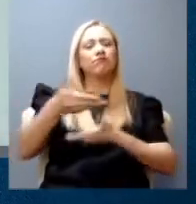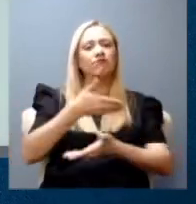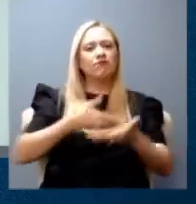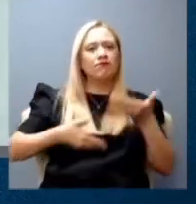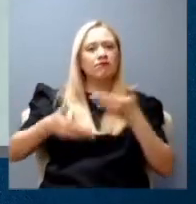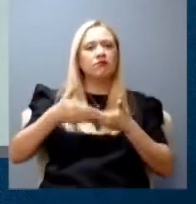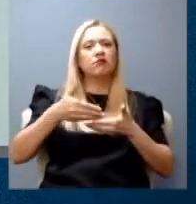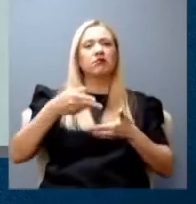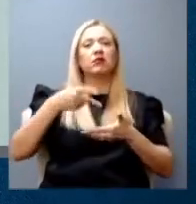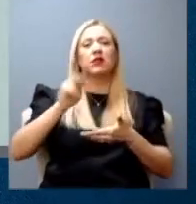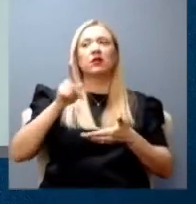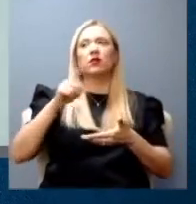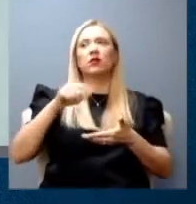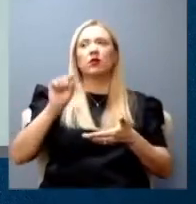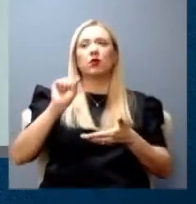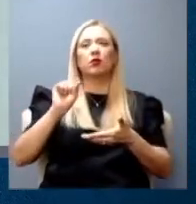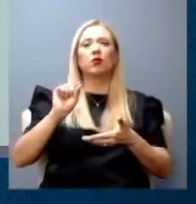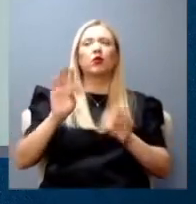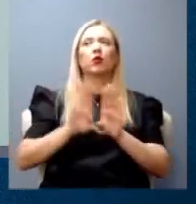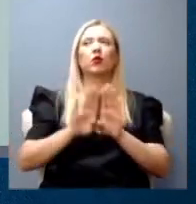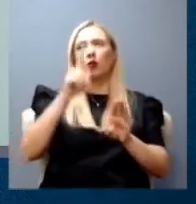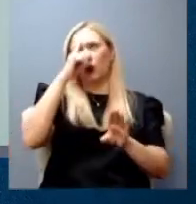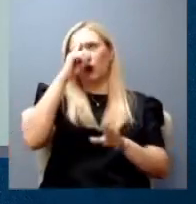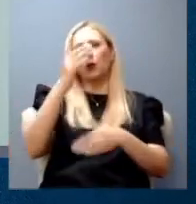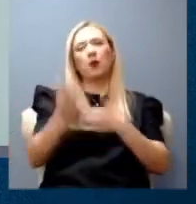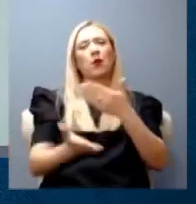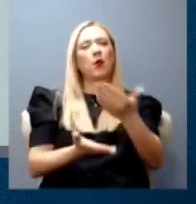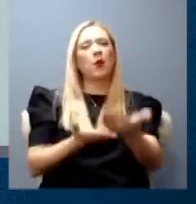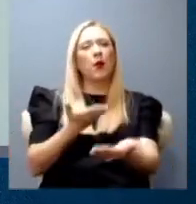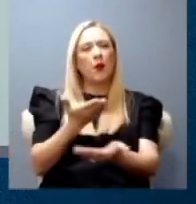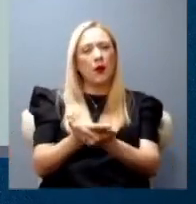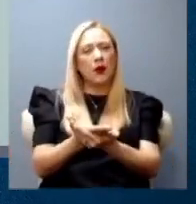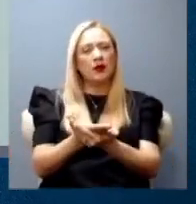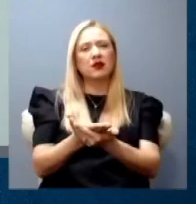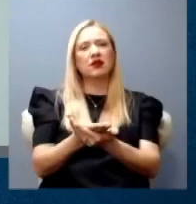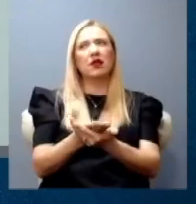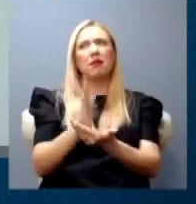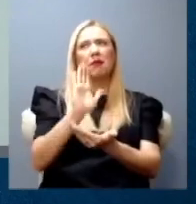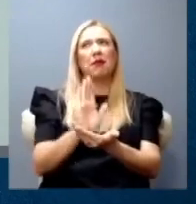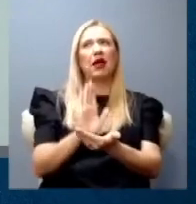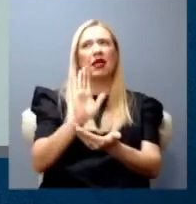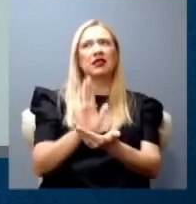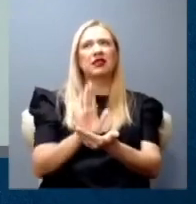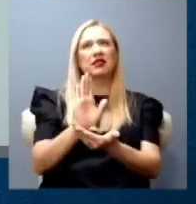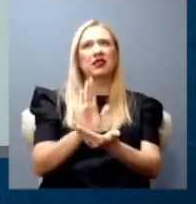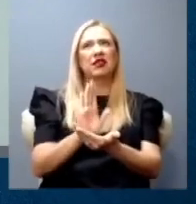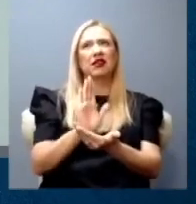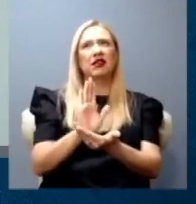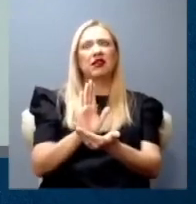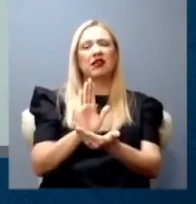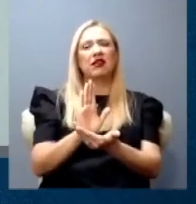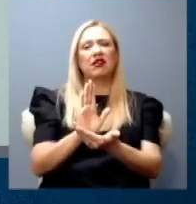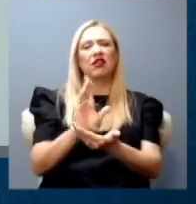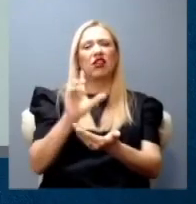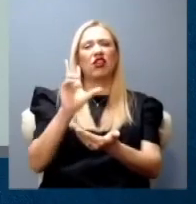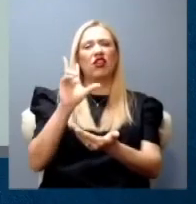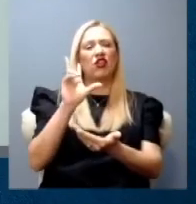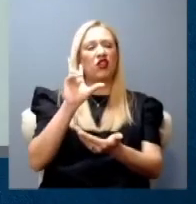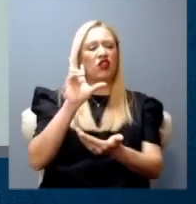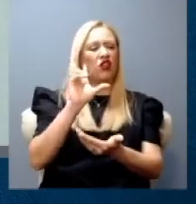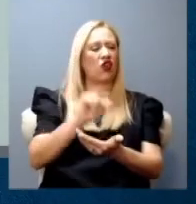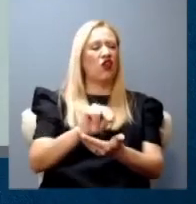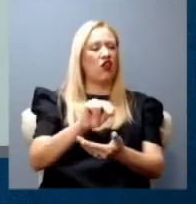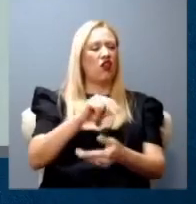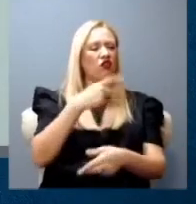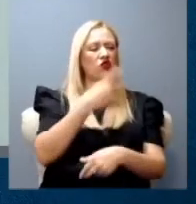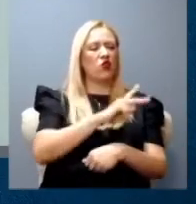también proponiendo quizá que no se fortalezcan las capacidades internas. Eso no es así.